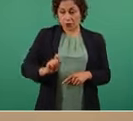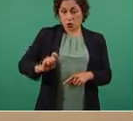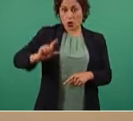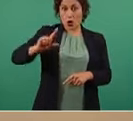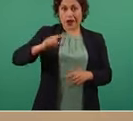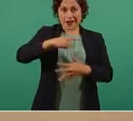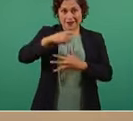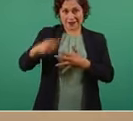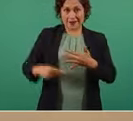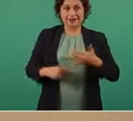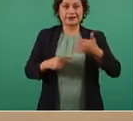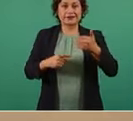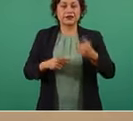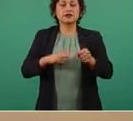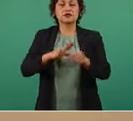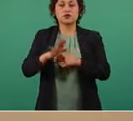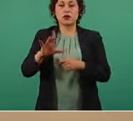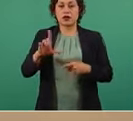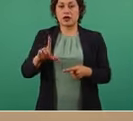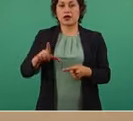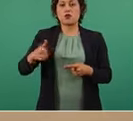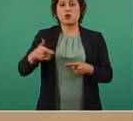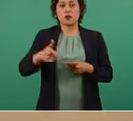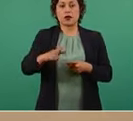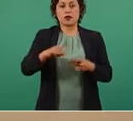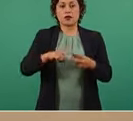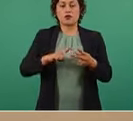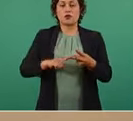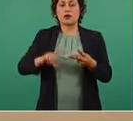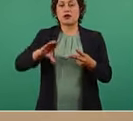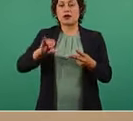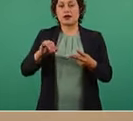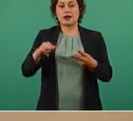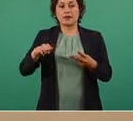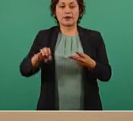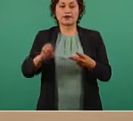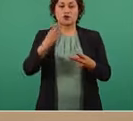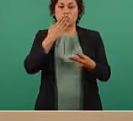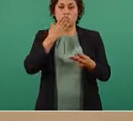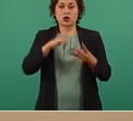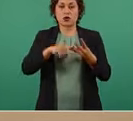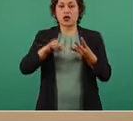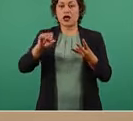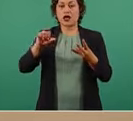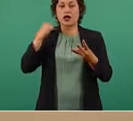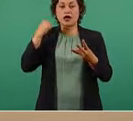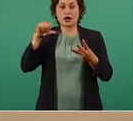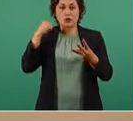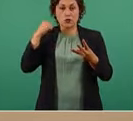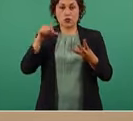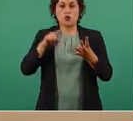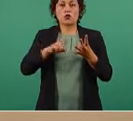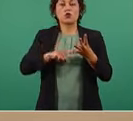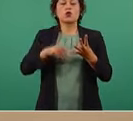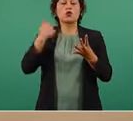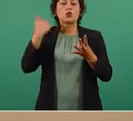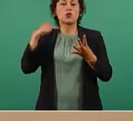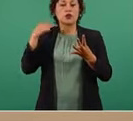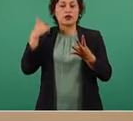que incrementan, está León, Guanajuato, Cajeme, Sonora, Acapulco,